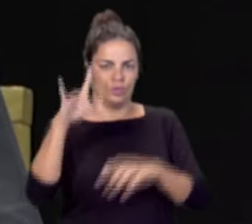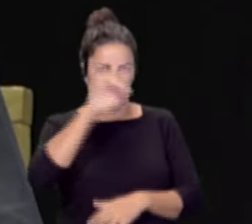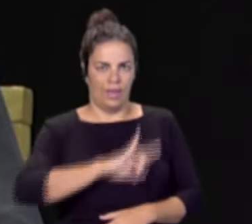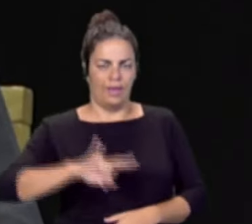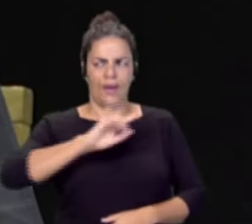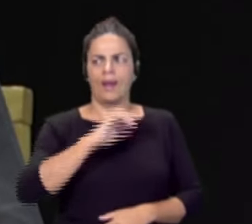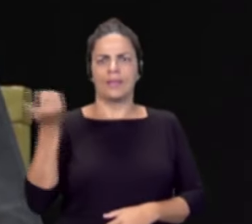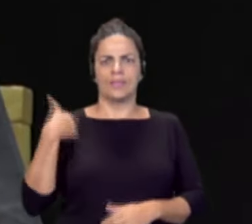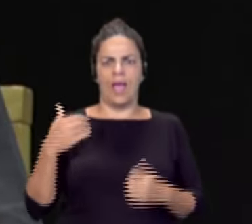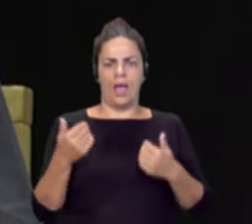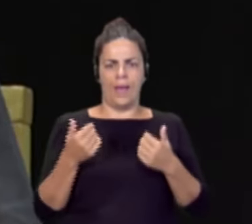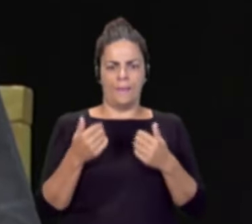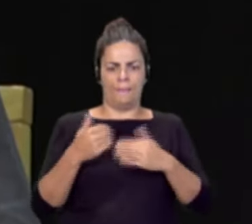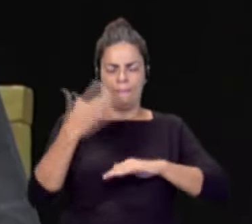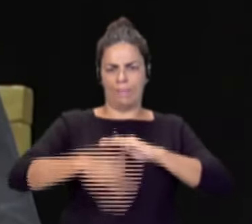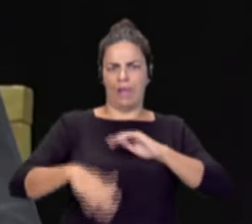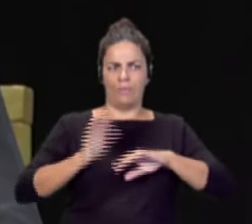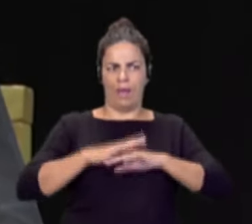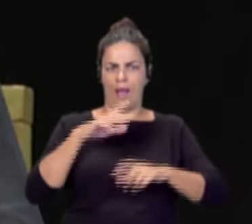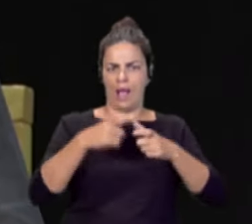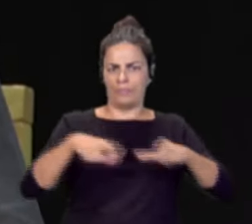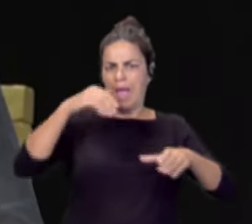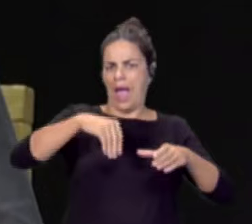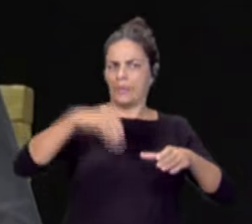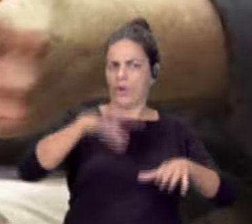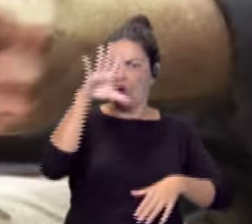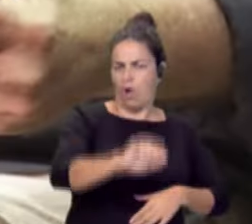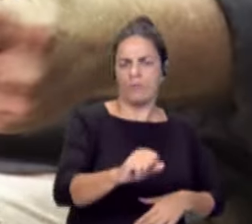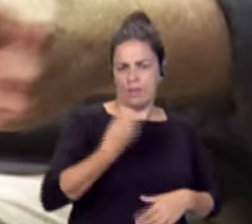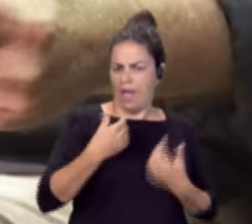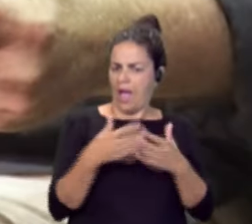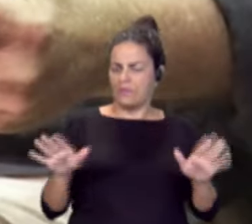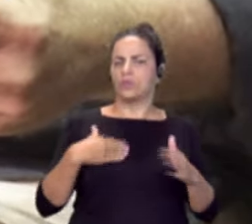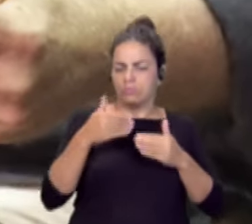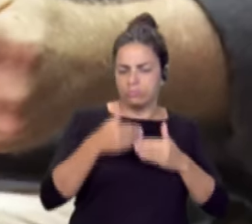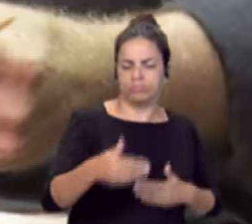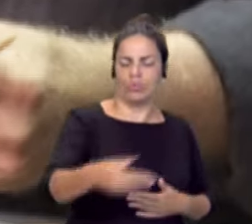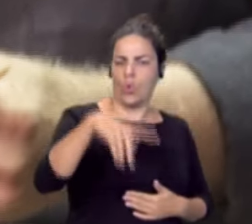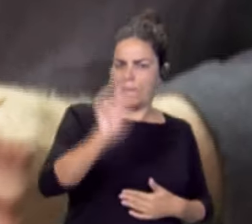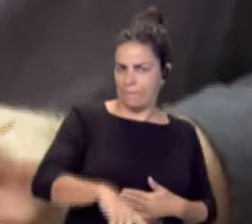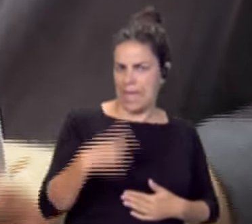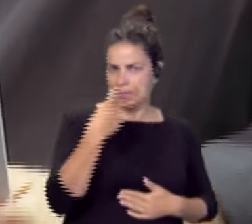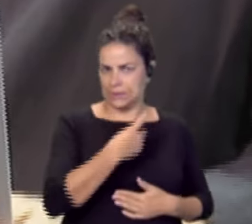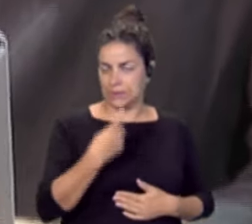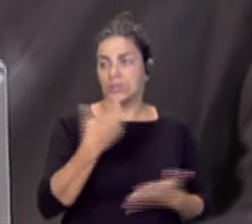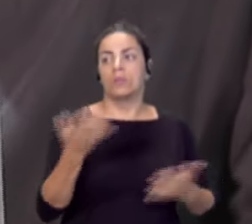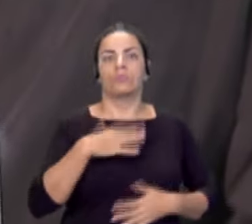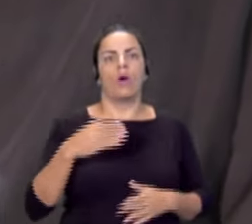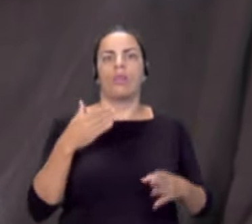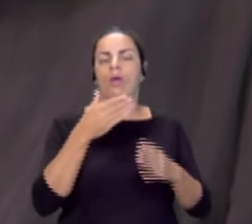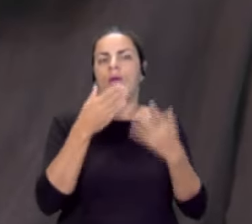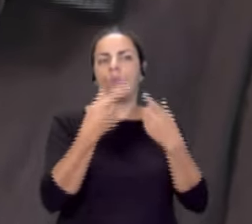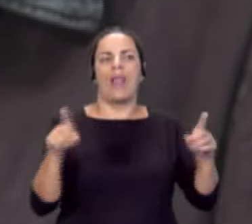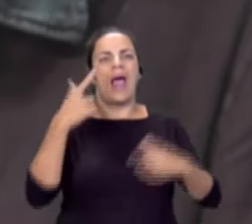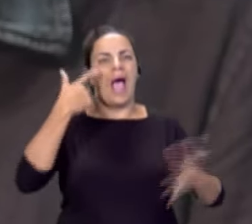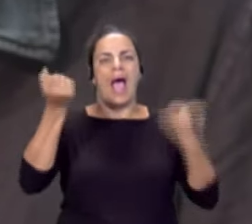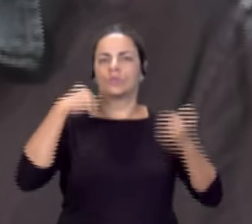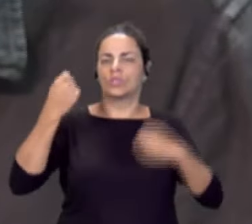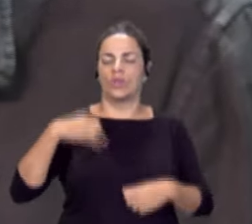para conseguir abonos. Va a durar en torno a un mes y tenemos la posibilidad de asistir a actuaciones en todas las islas.